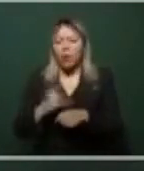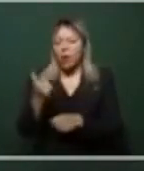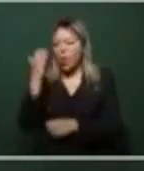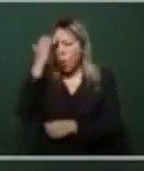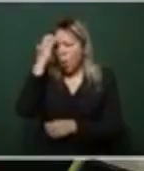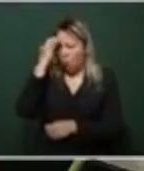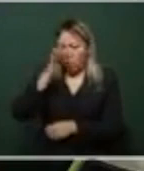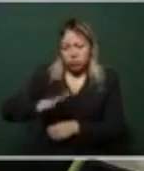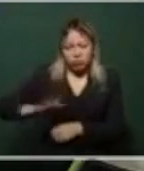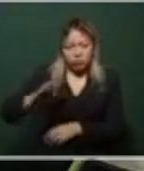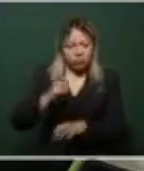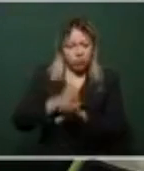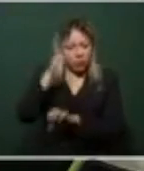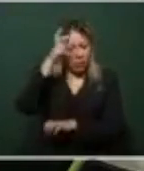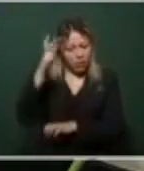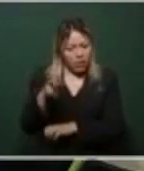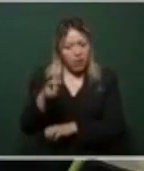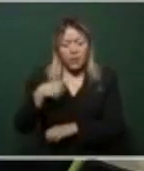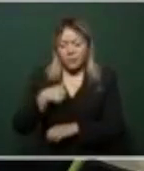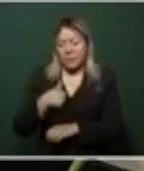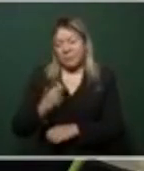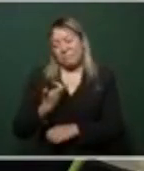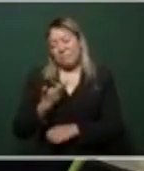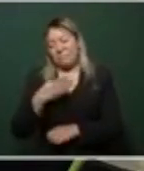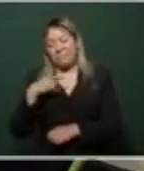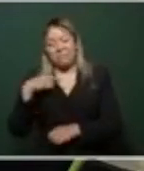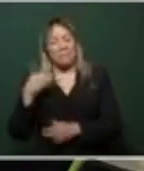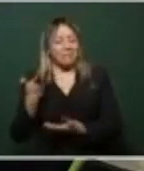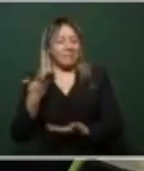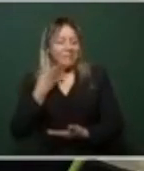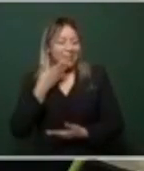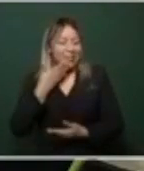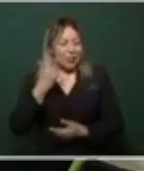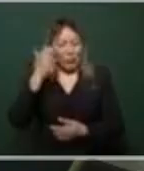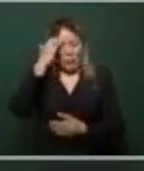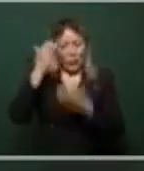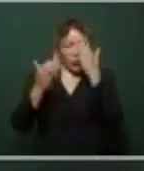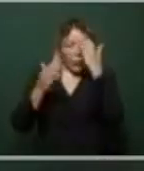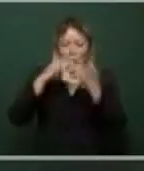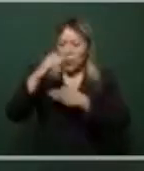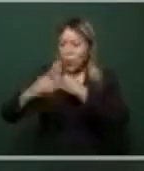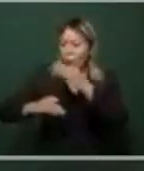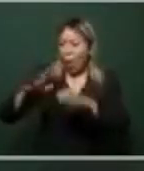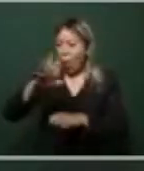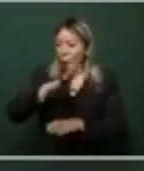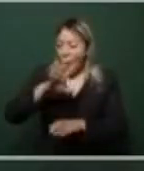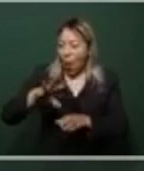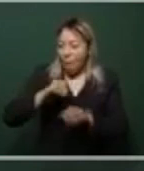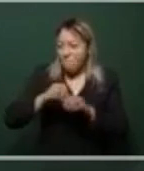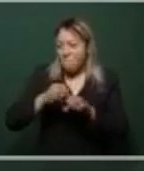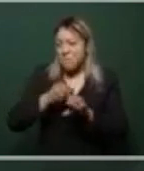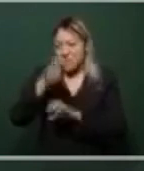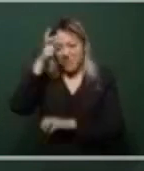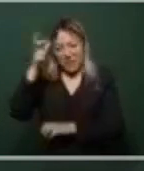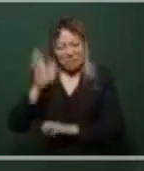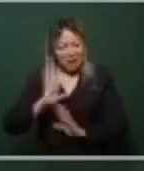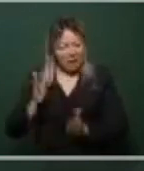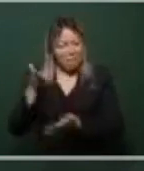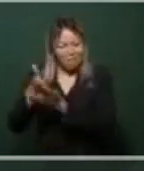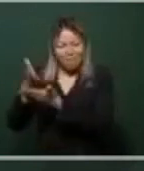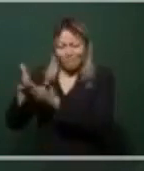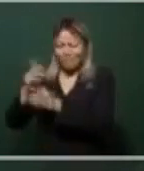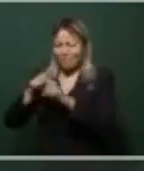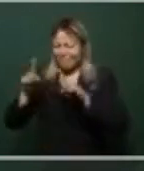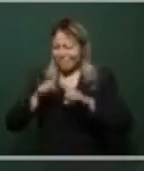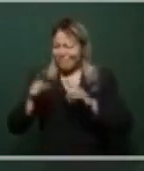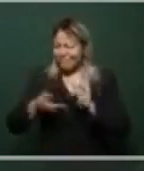Hidalgo, les voy a presumir que conozco todos los municipios de Hidalgo y los he visitado más de una